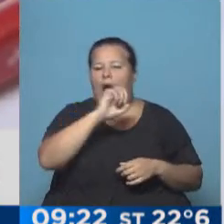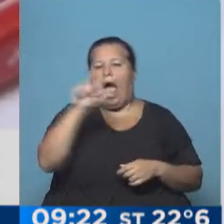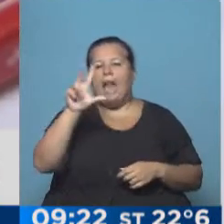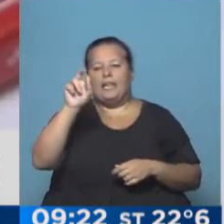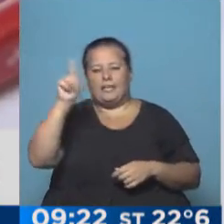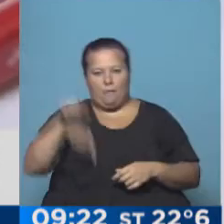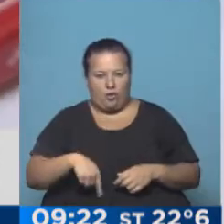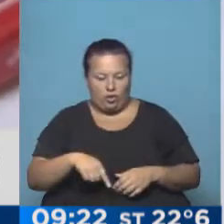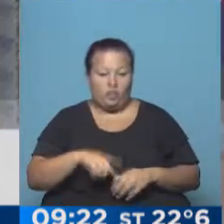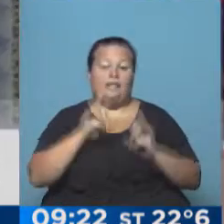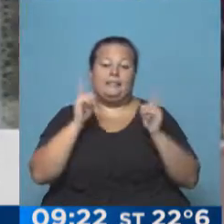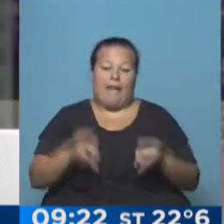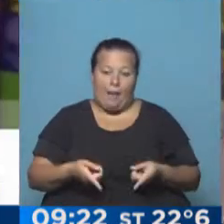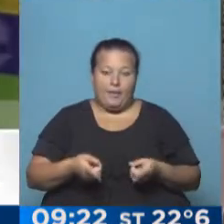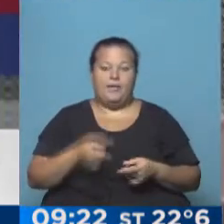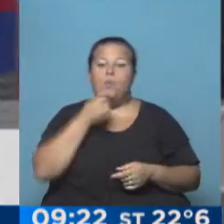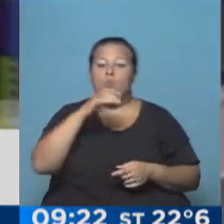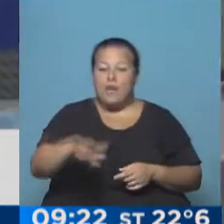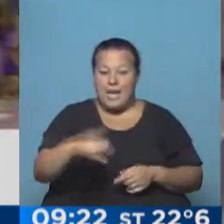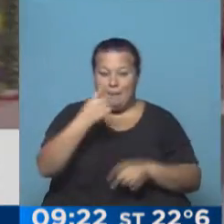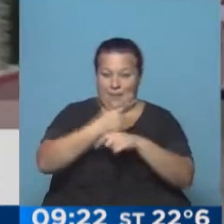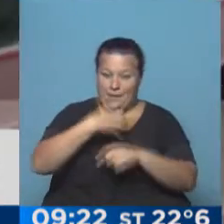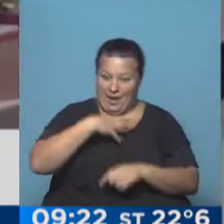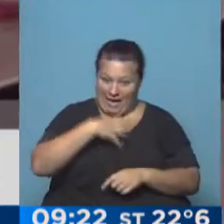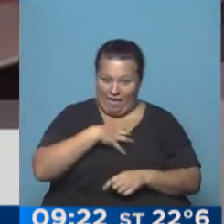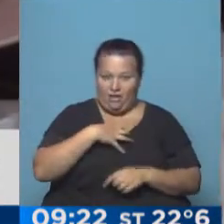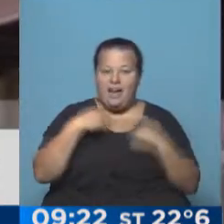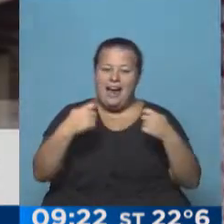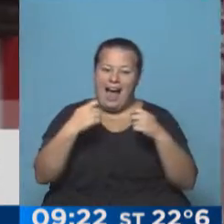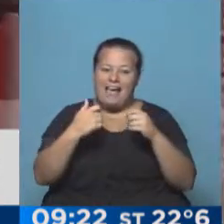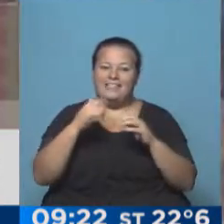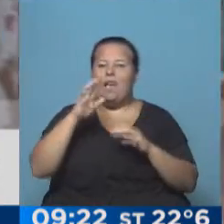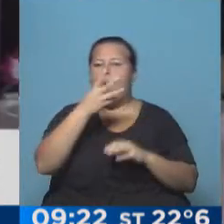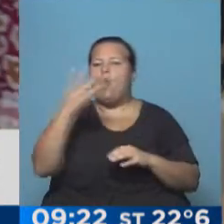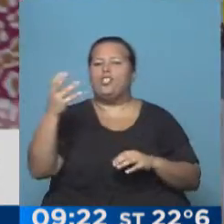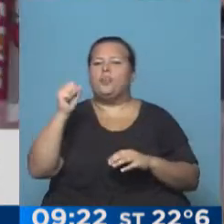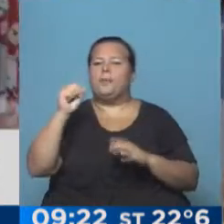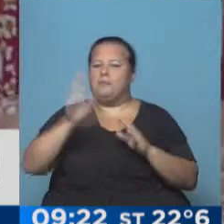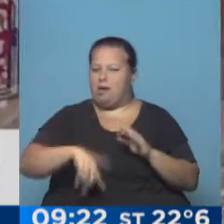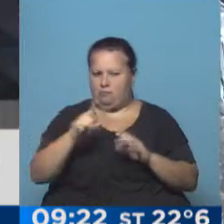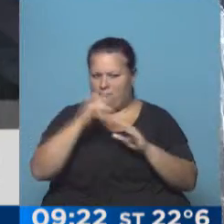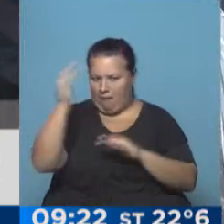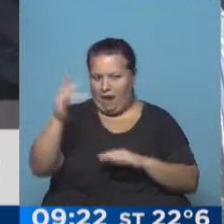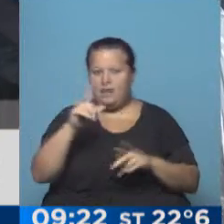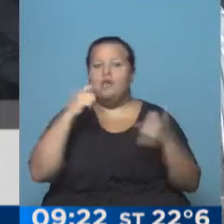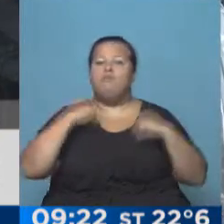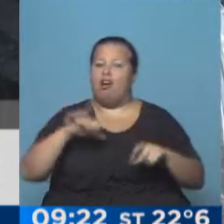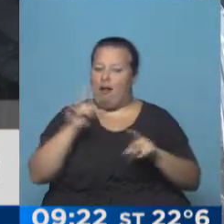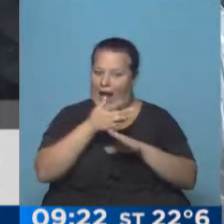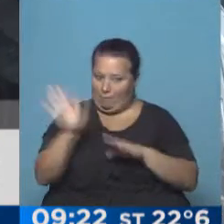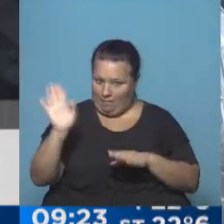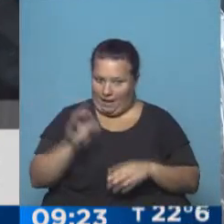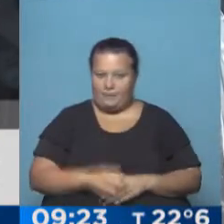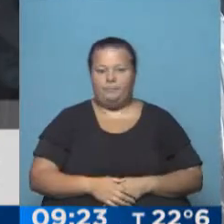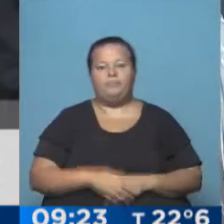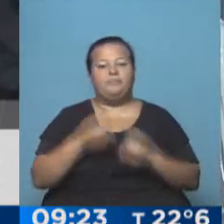el 30%. Además, para un niño en primer grado, se gastará no menos de 400 pesos sin mochila. El